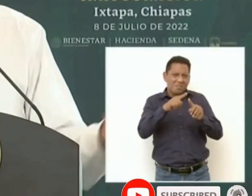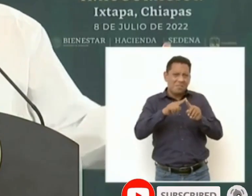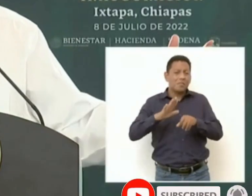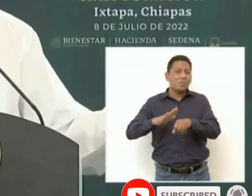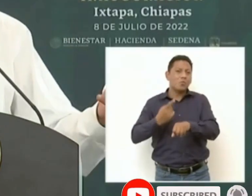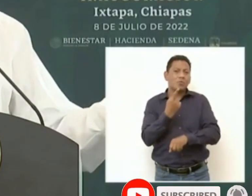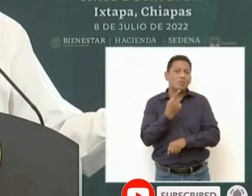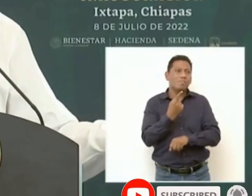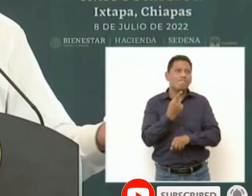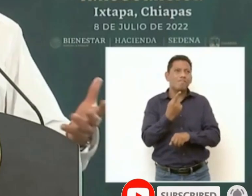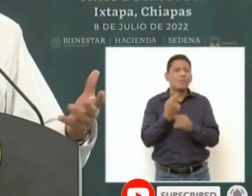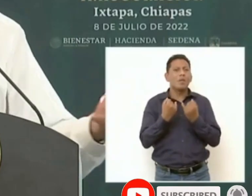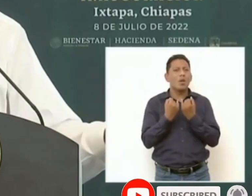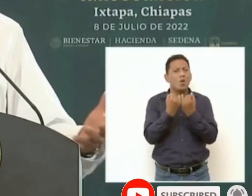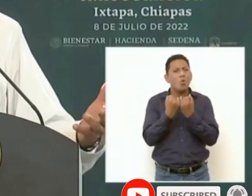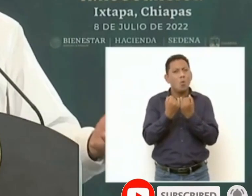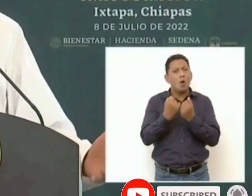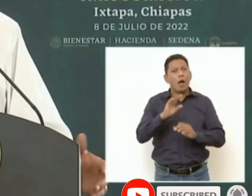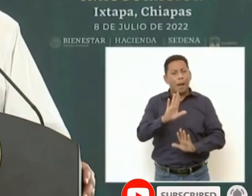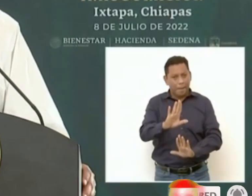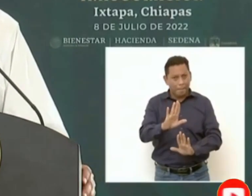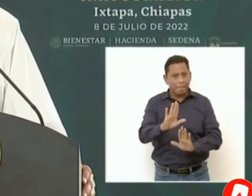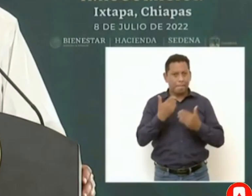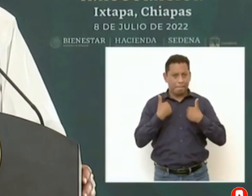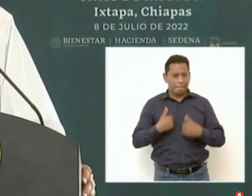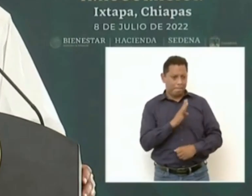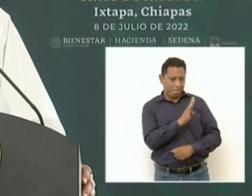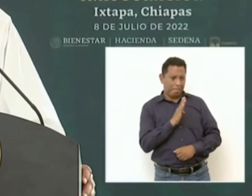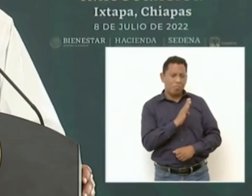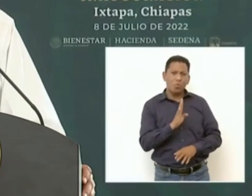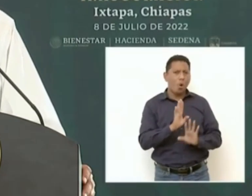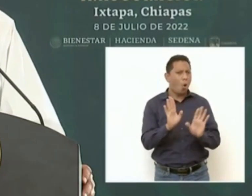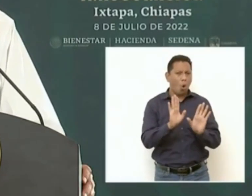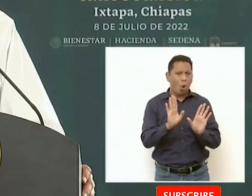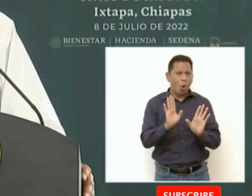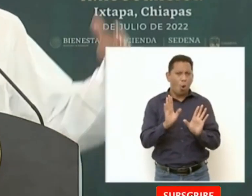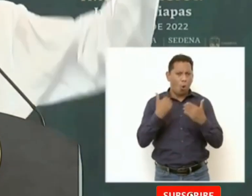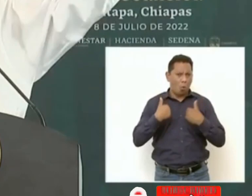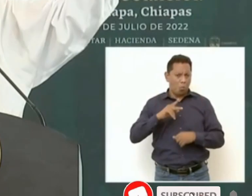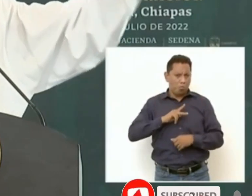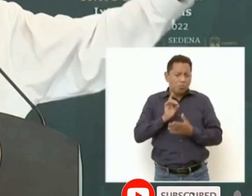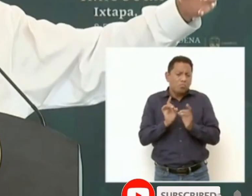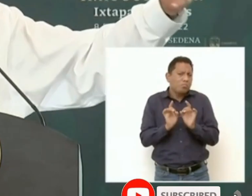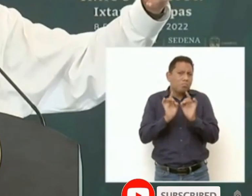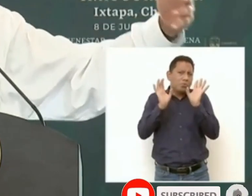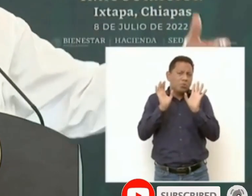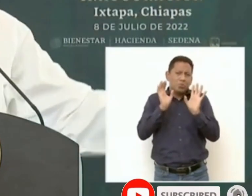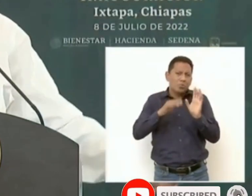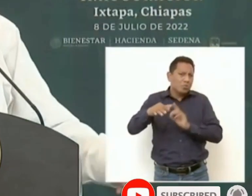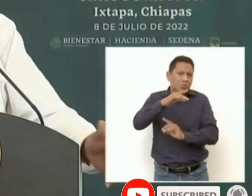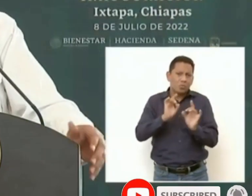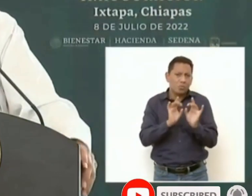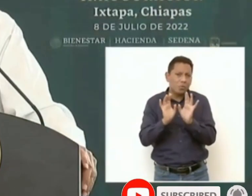porque también no es un asunto personal, son circunstancias, y